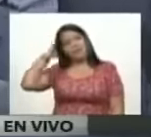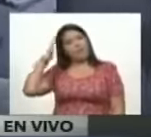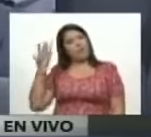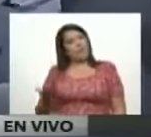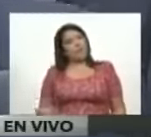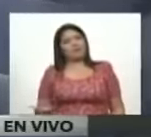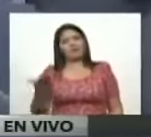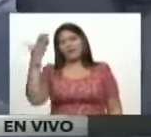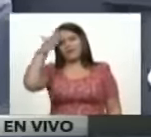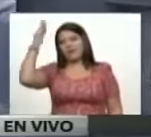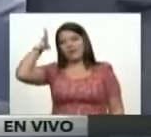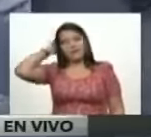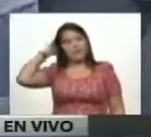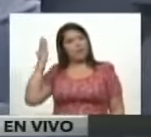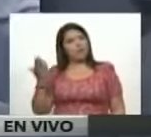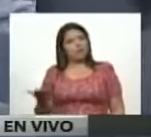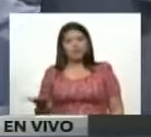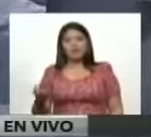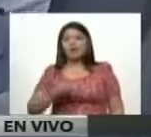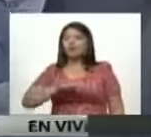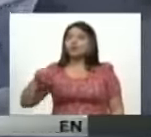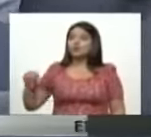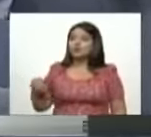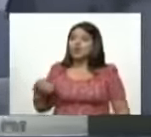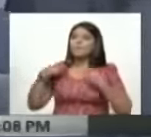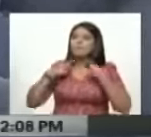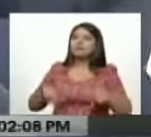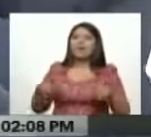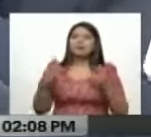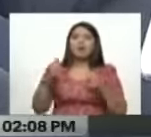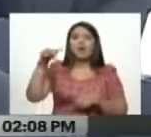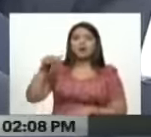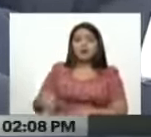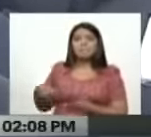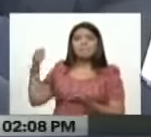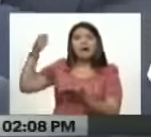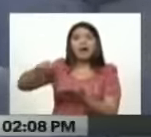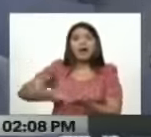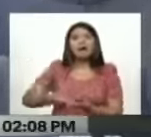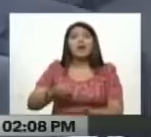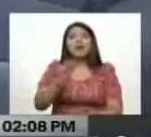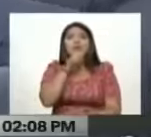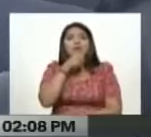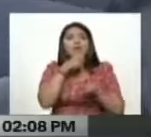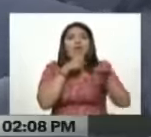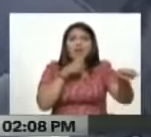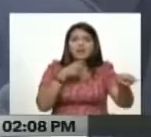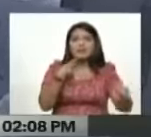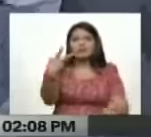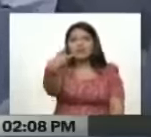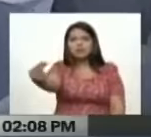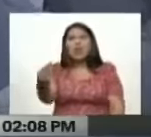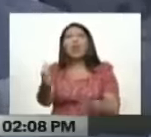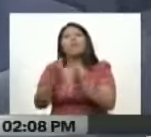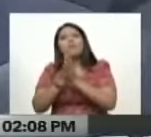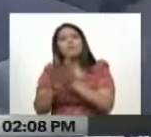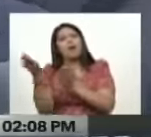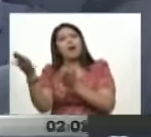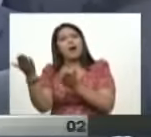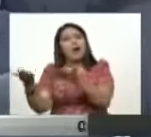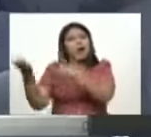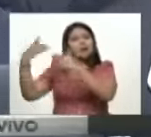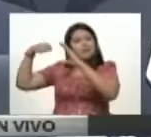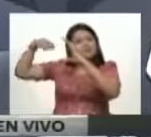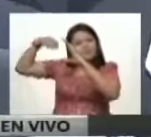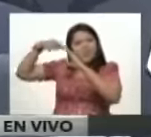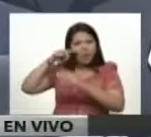eso es hipócrita. Porque cuando nosotros íbamos a votar la plata aquí para pagarle a los viejitos, las pensiones, votaban en contra, hermano. Busquen